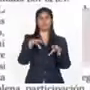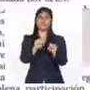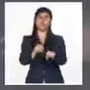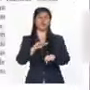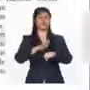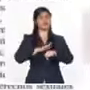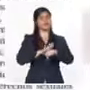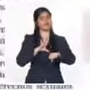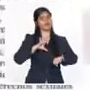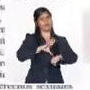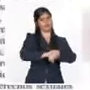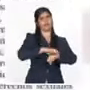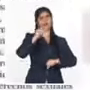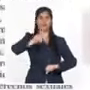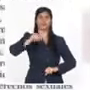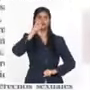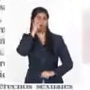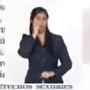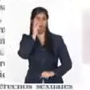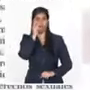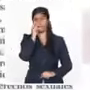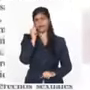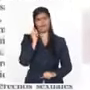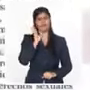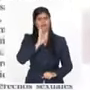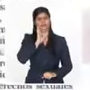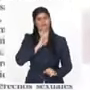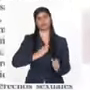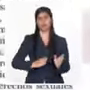2008 por el secretario general de la Organización de las Naciones Unidas